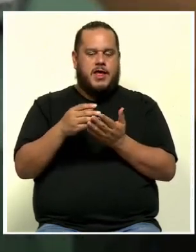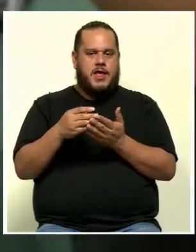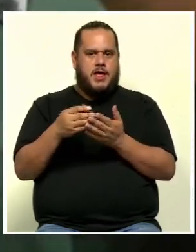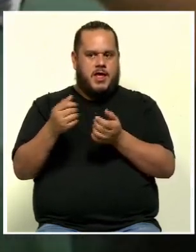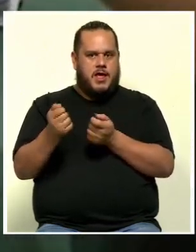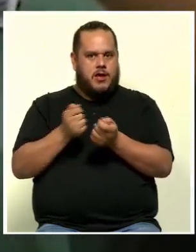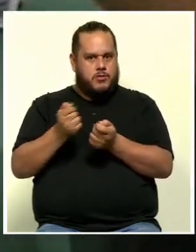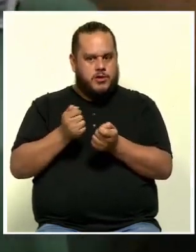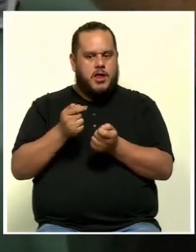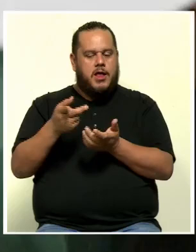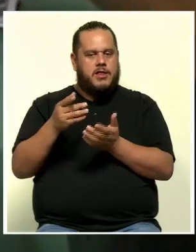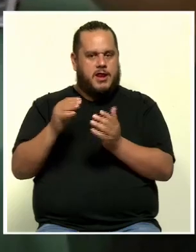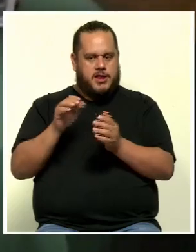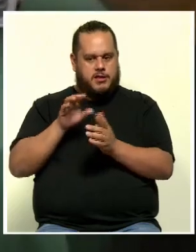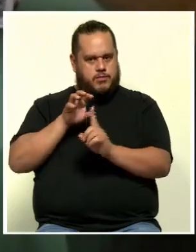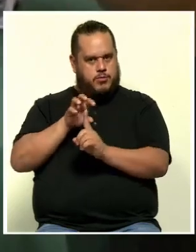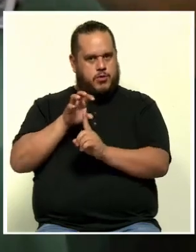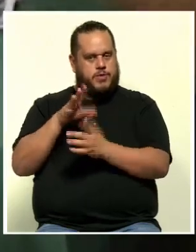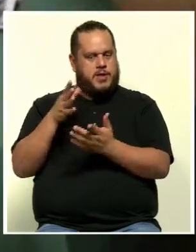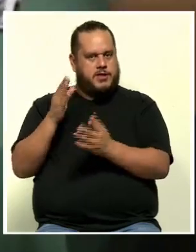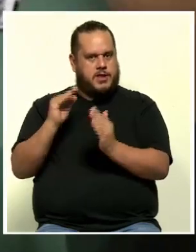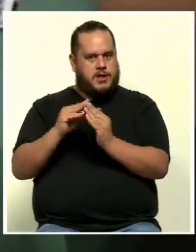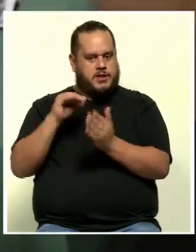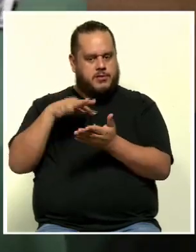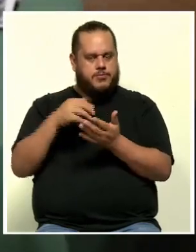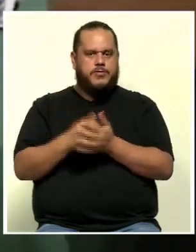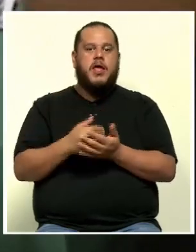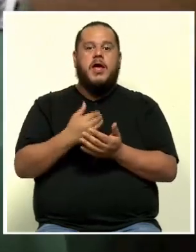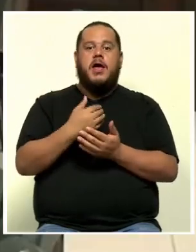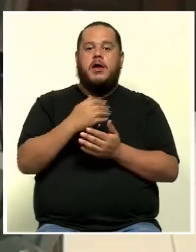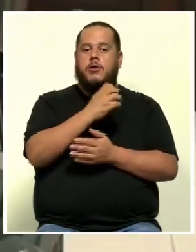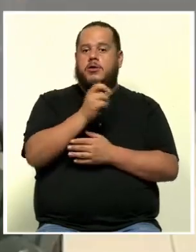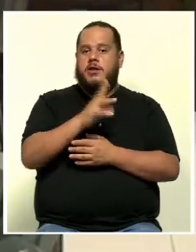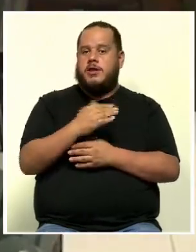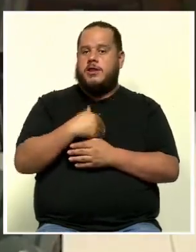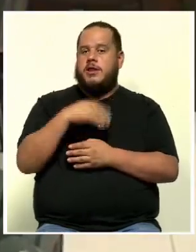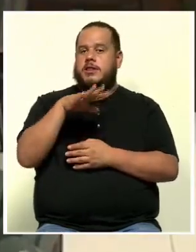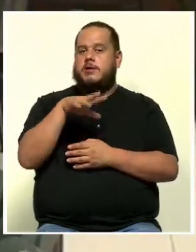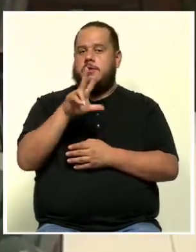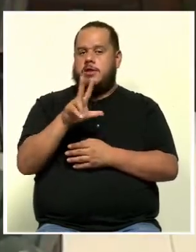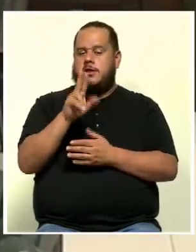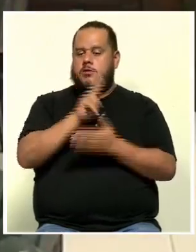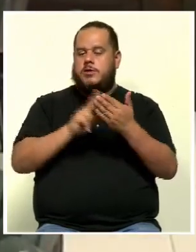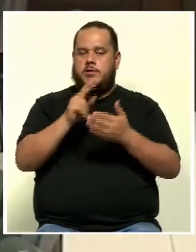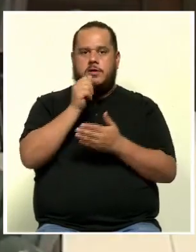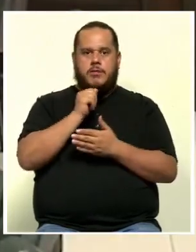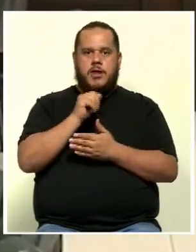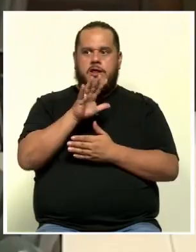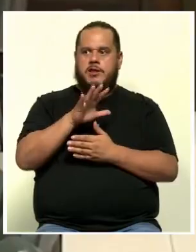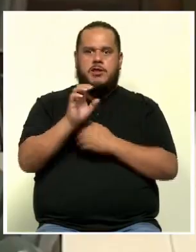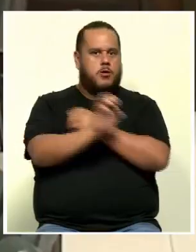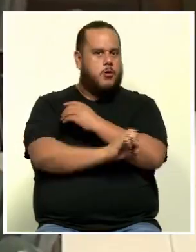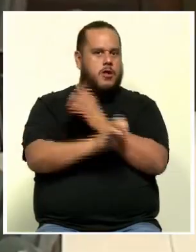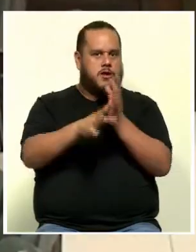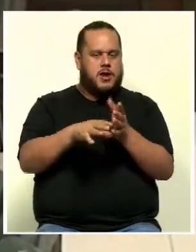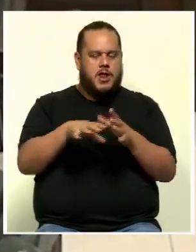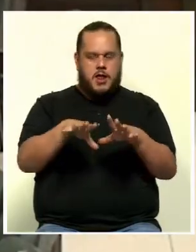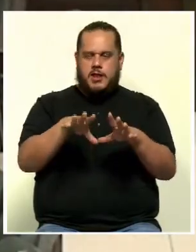En total, el país cuenta con 53 universidades privadas y 5 extranjeras que absorben a aquellos